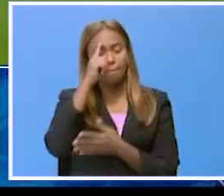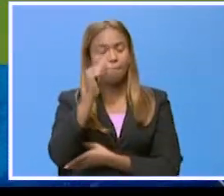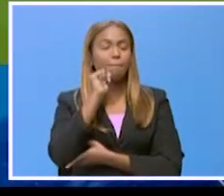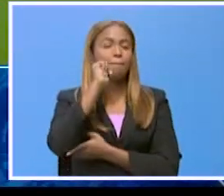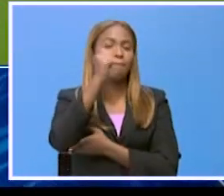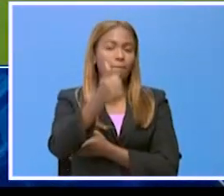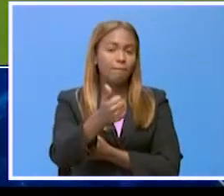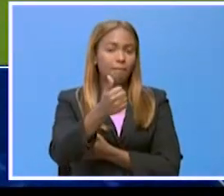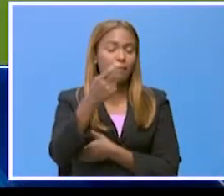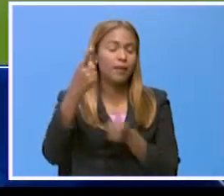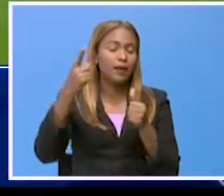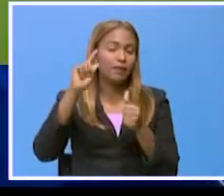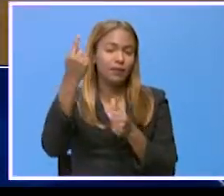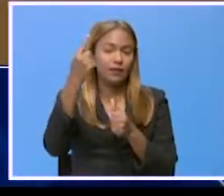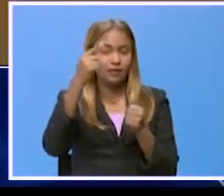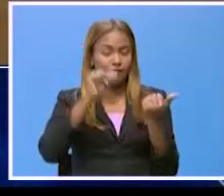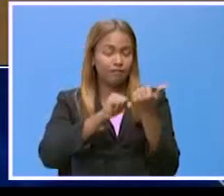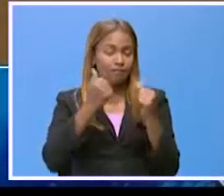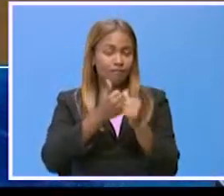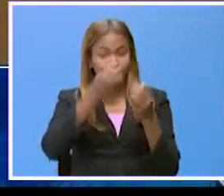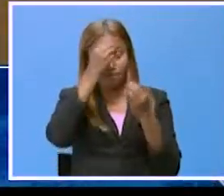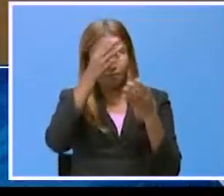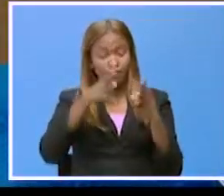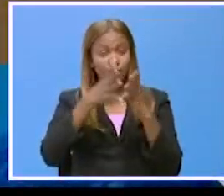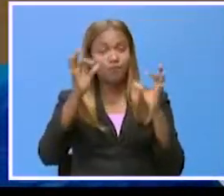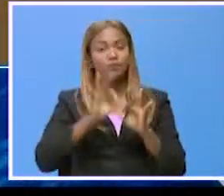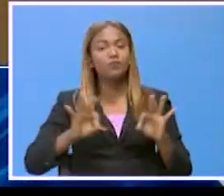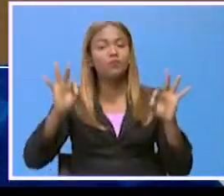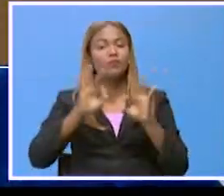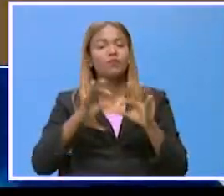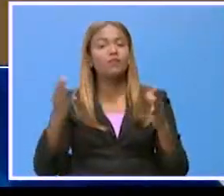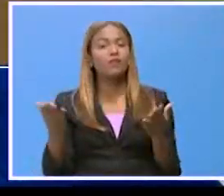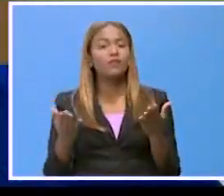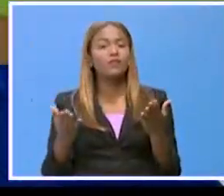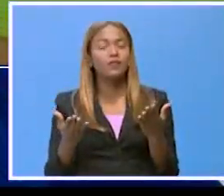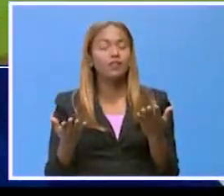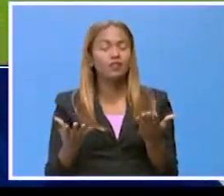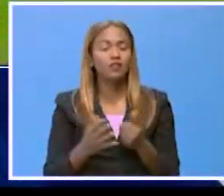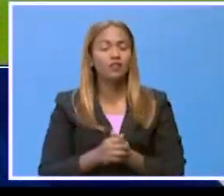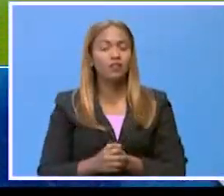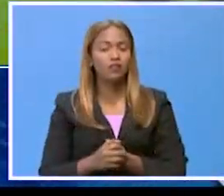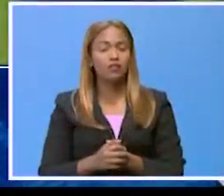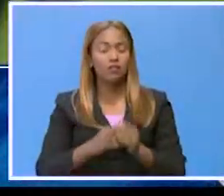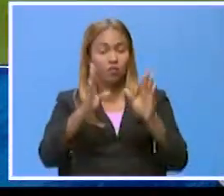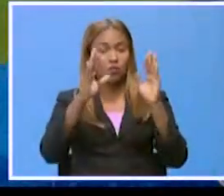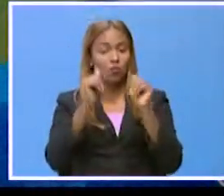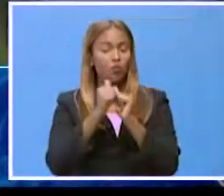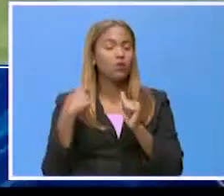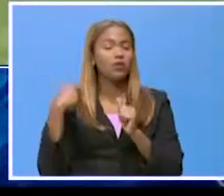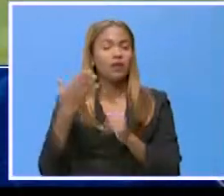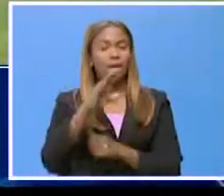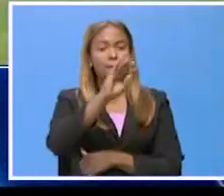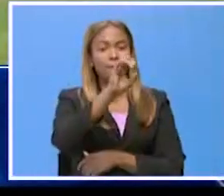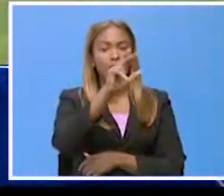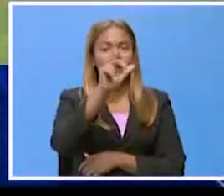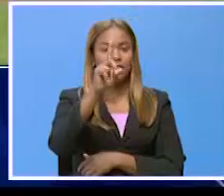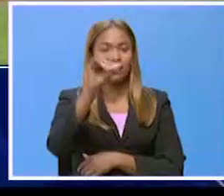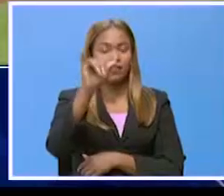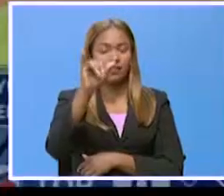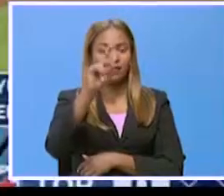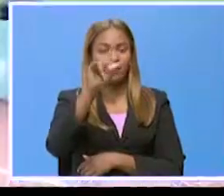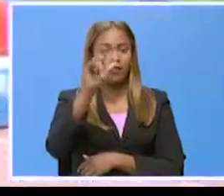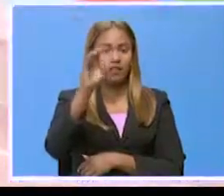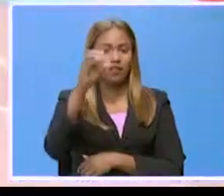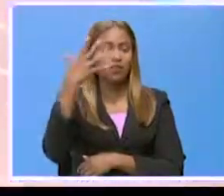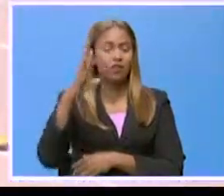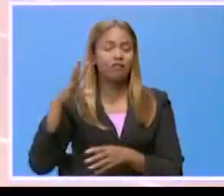mañana primero de abril una información muy interesante rafaelina y amigos televidentes es que marc y leidy paulino ya